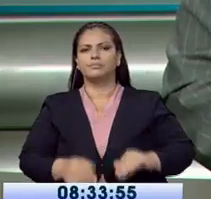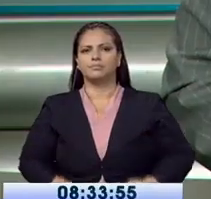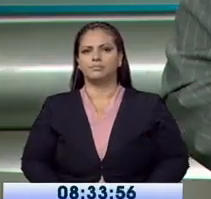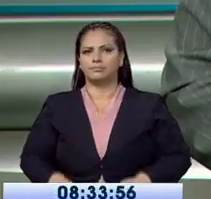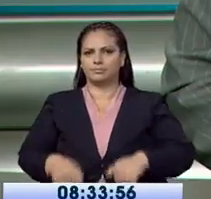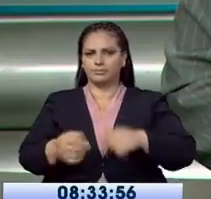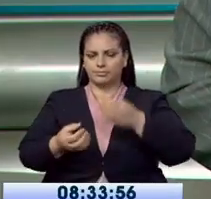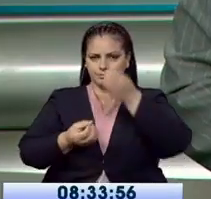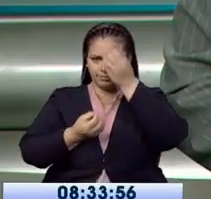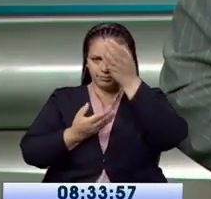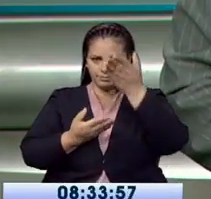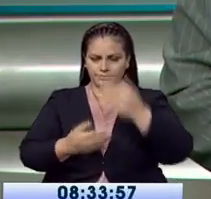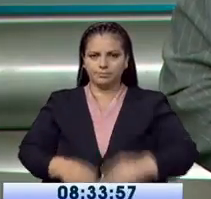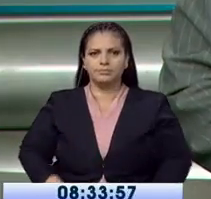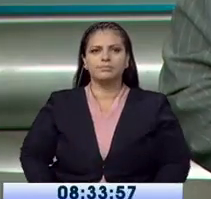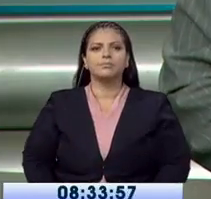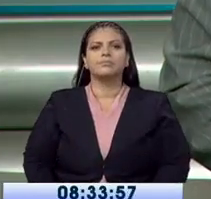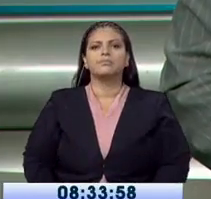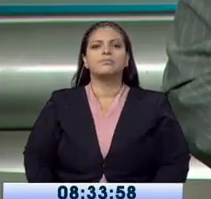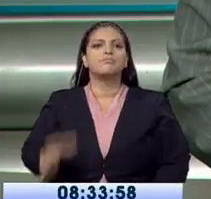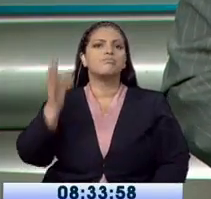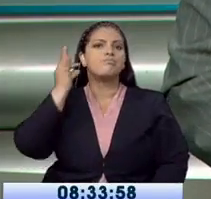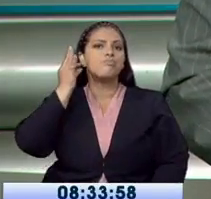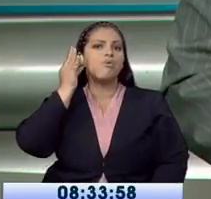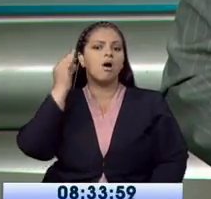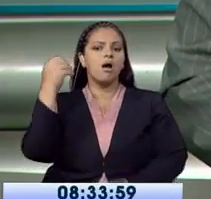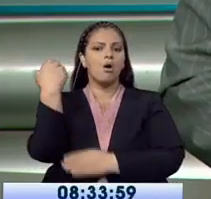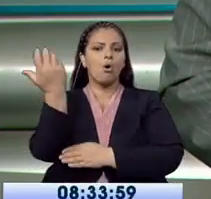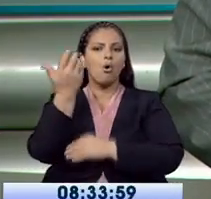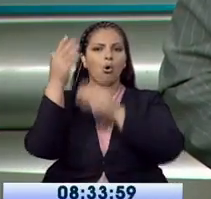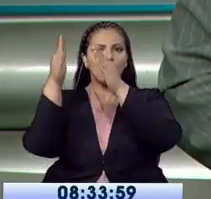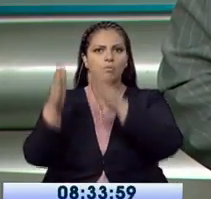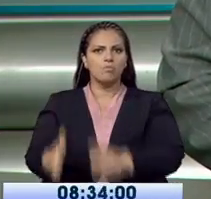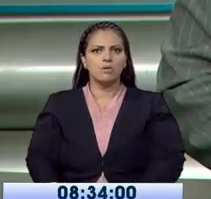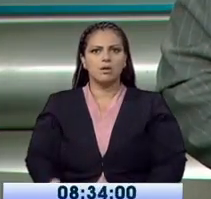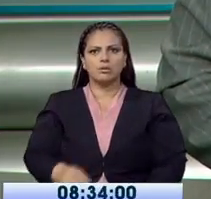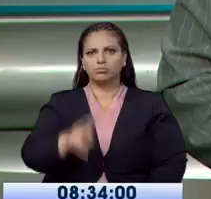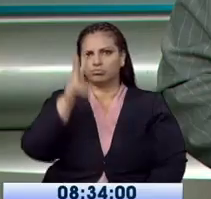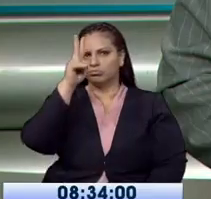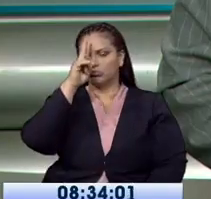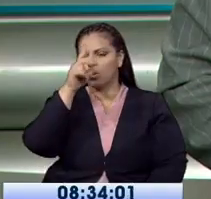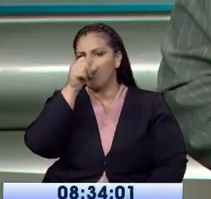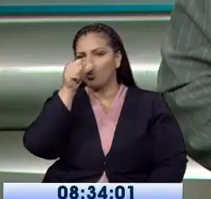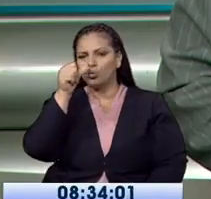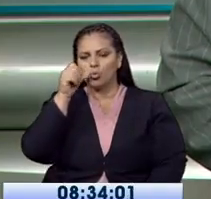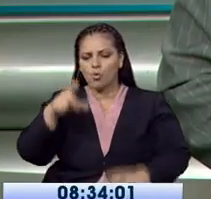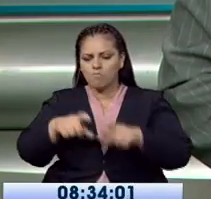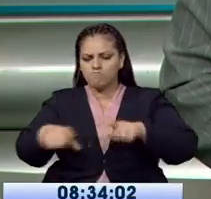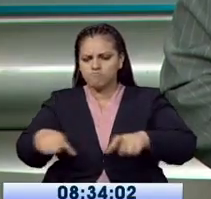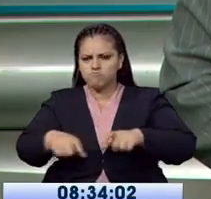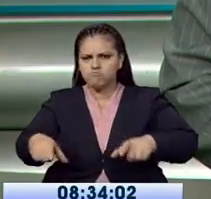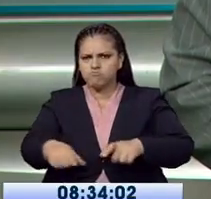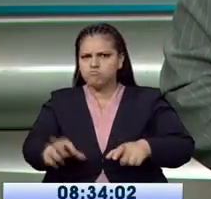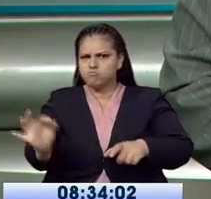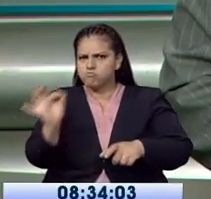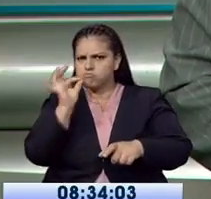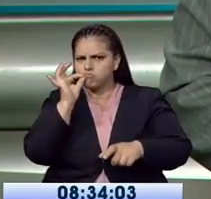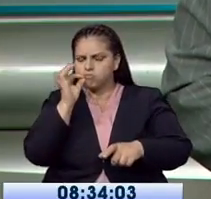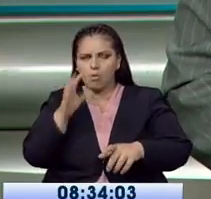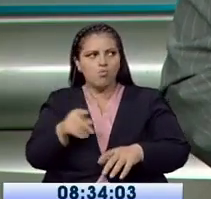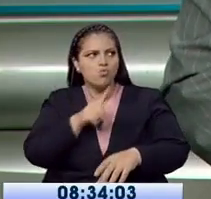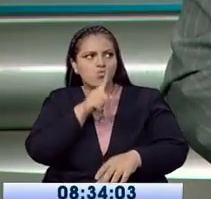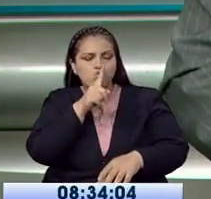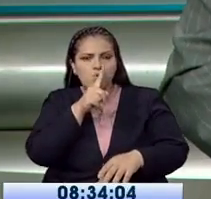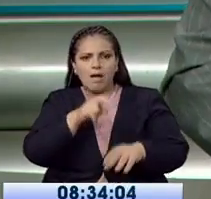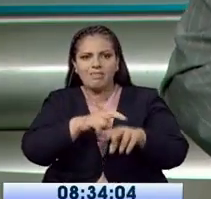Una mujer de nacionalidad colombiana fue detenida luego de encontrarla en posesión de varios paquetes de droga. Es